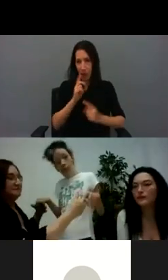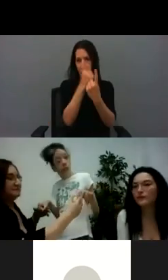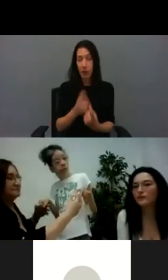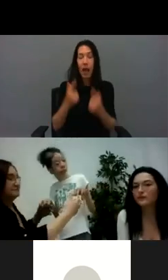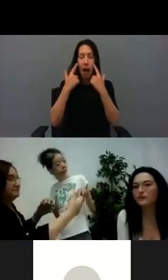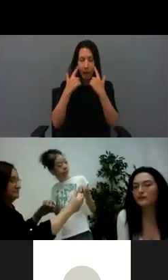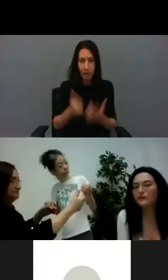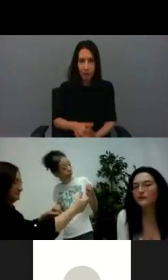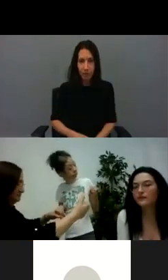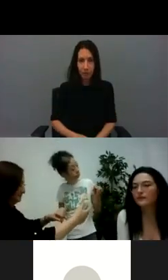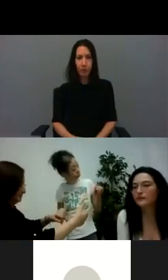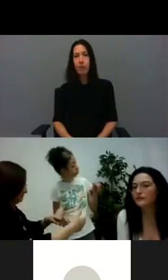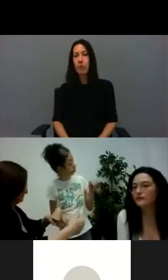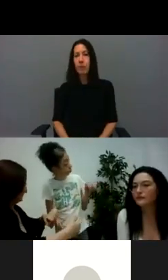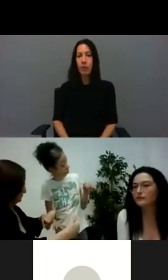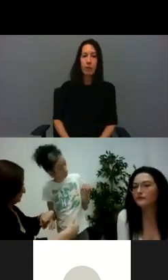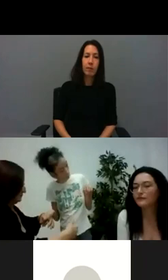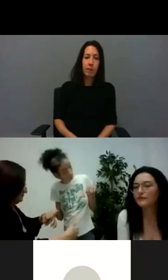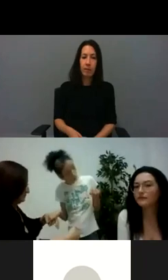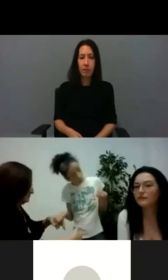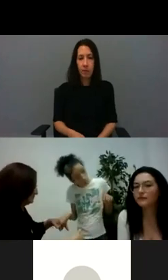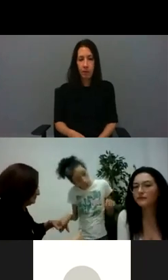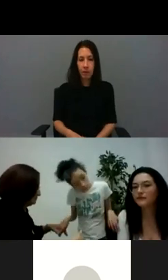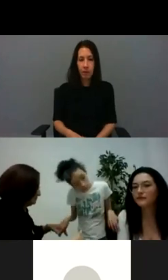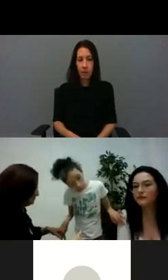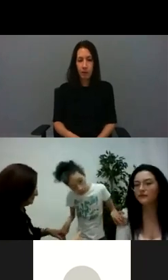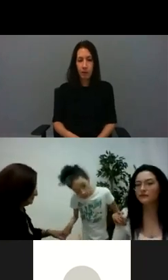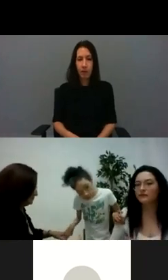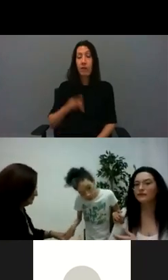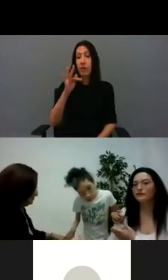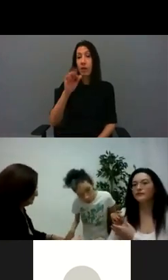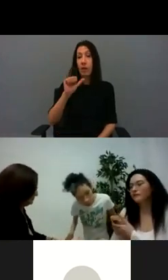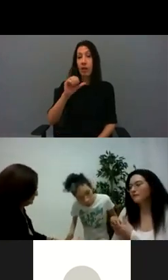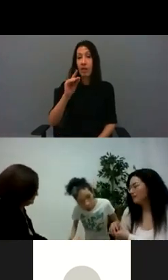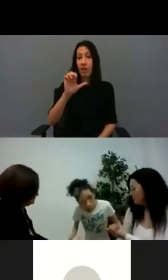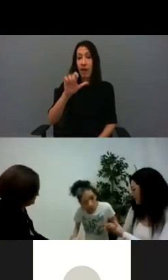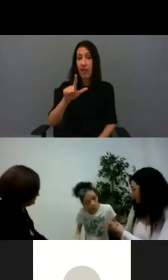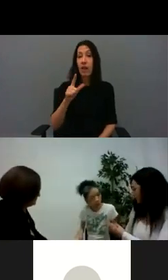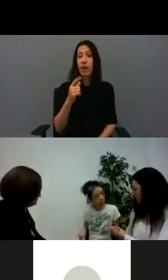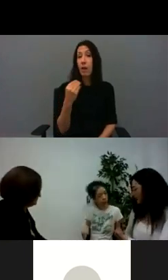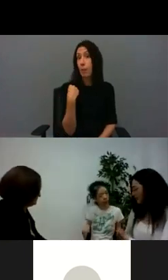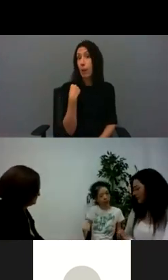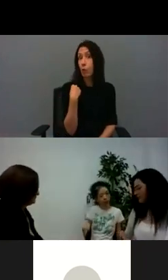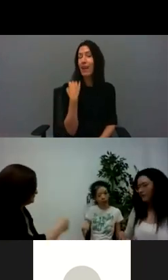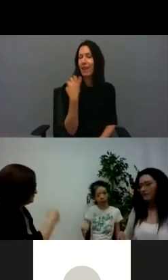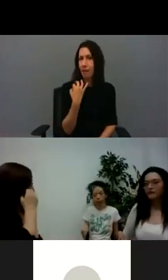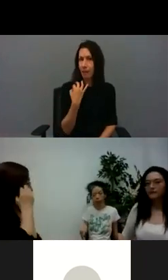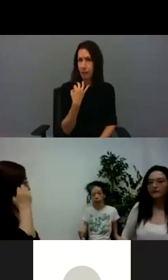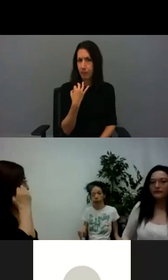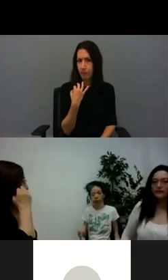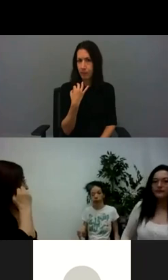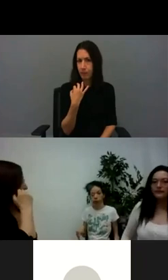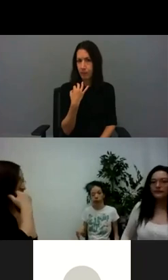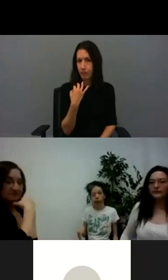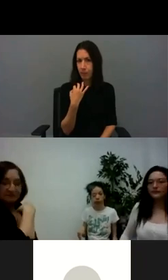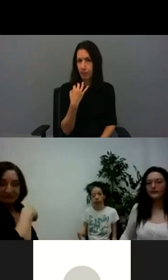ver, Fadel, no sé si puedes entrar. Nos pregunta Fadel, esto te lo